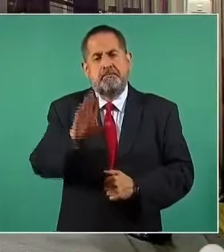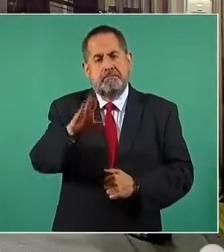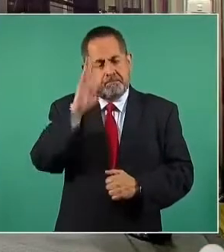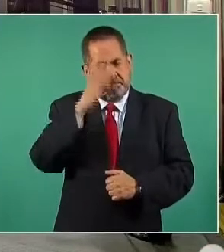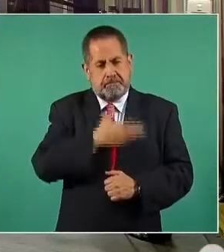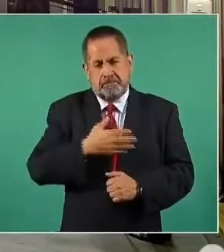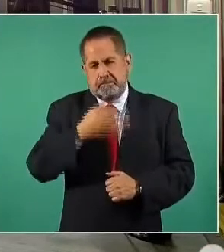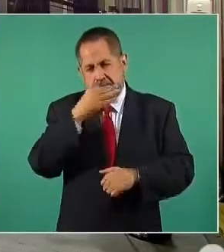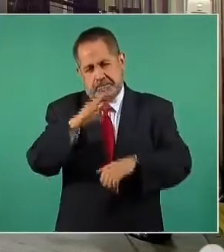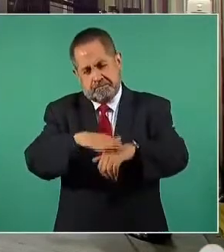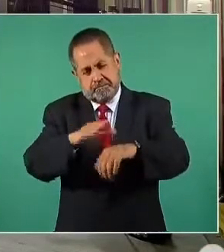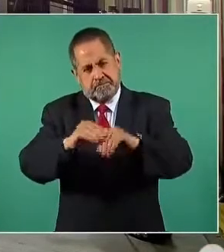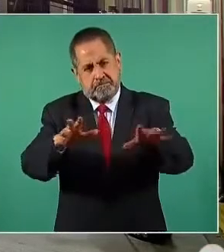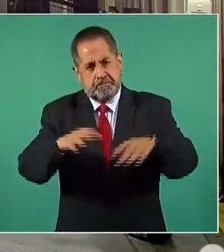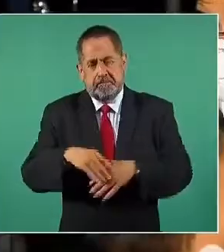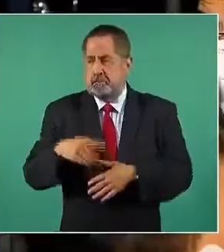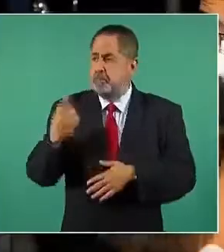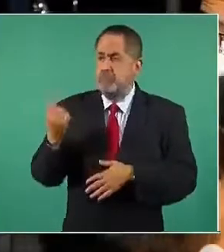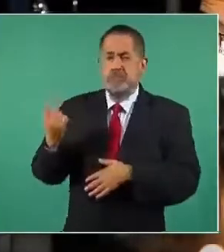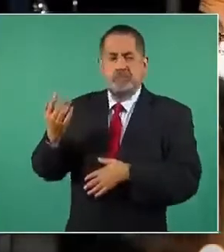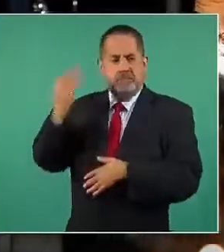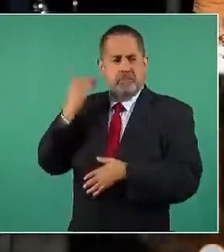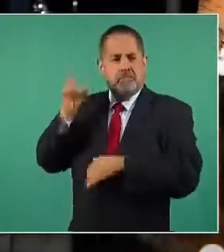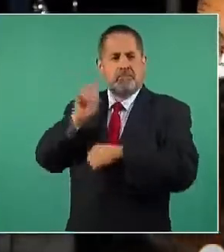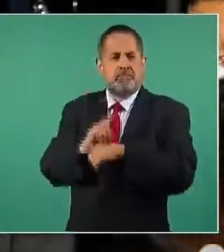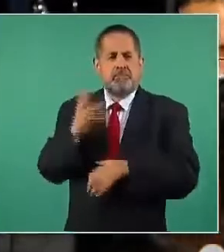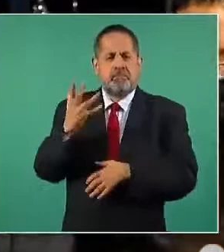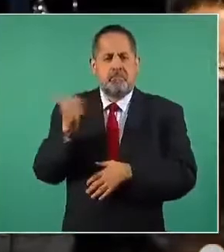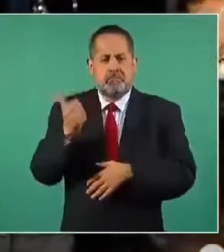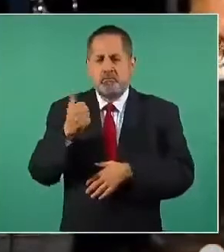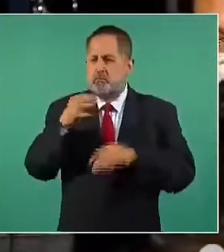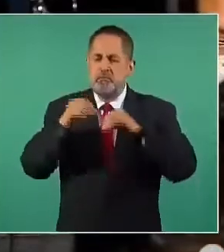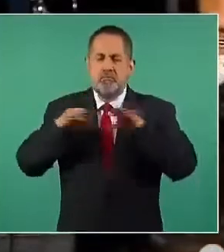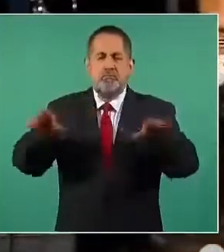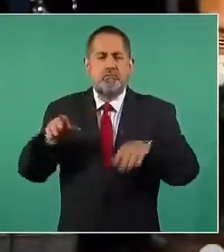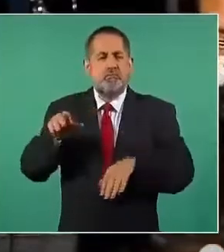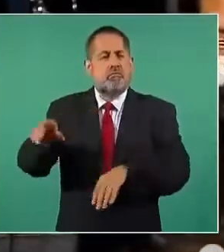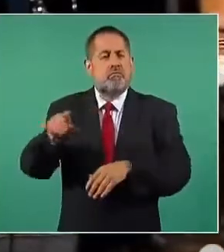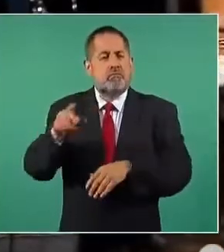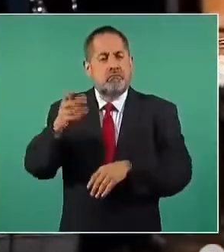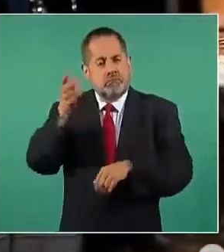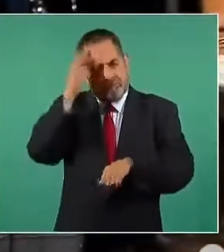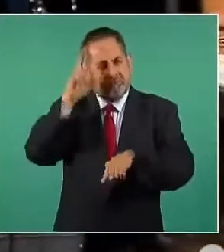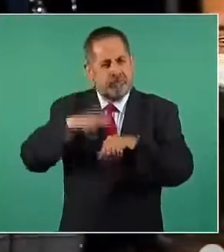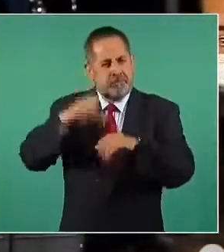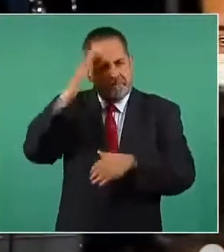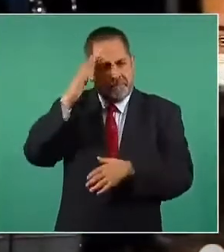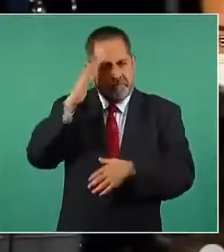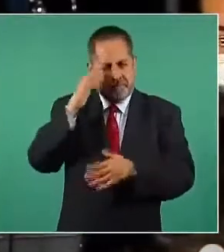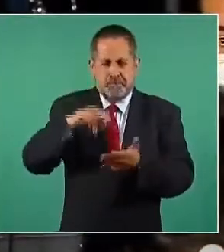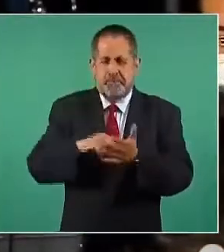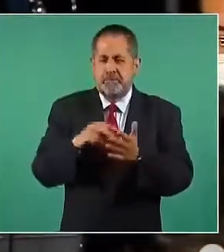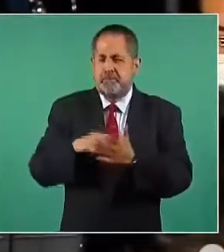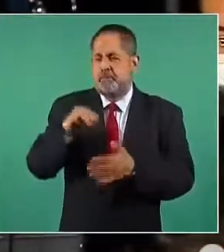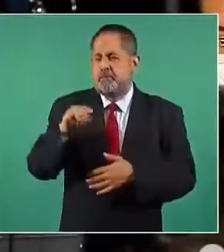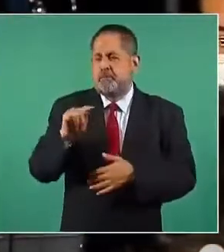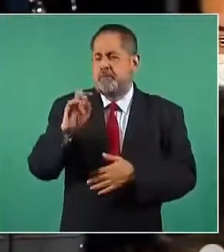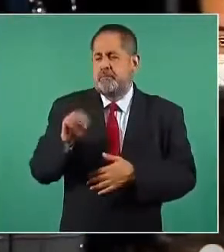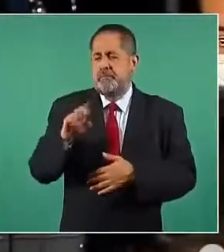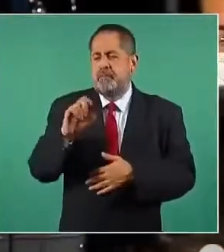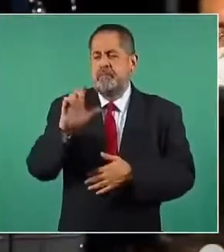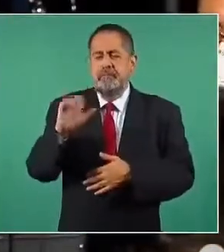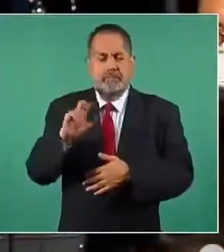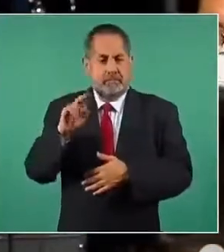informarle que ante la denuncia realizada aquí con usted el 5 de agosto sobre el director general del Centro SCT de Coahuila, el ingeniero Juan Pablo Martín del Campo,